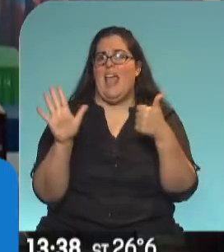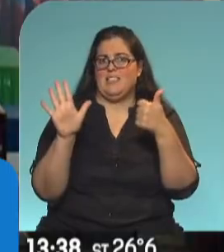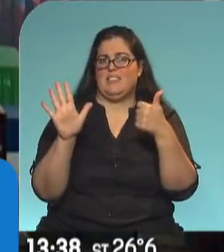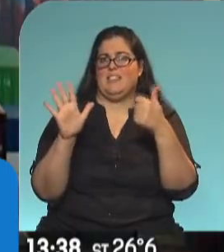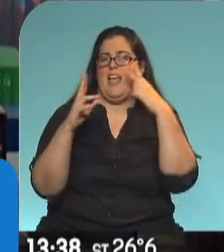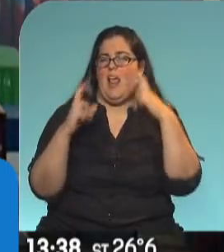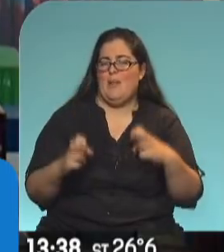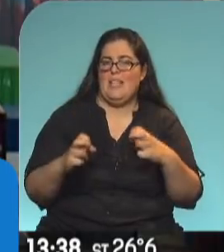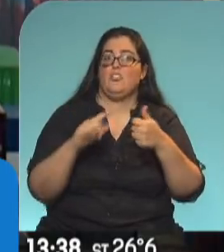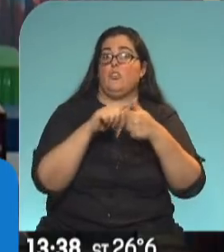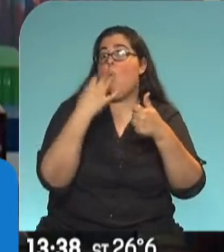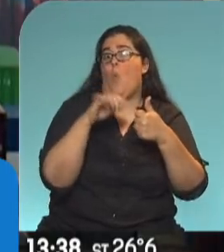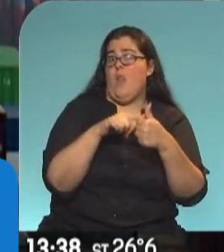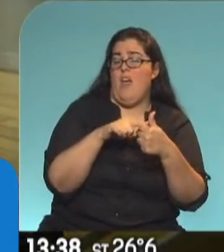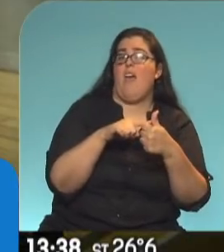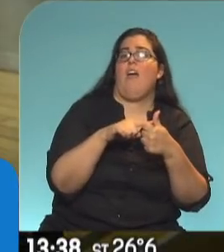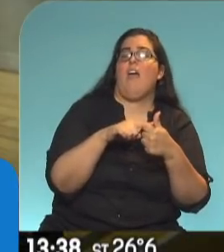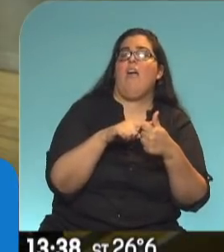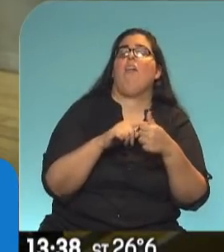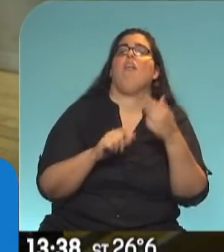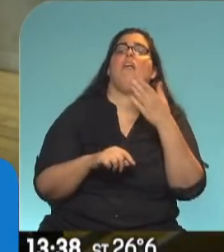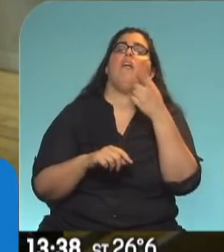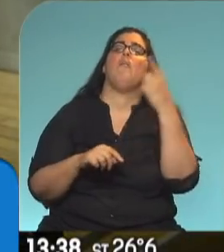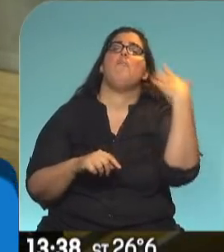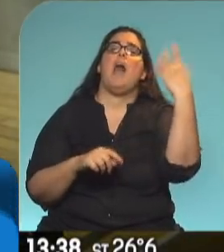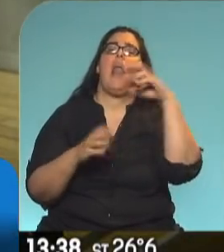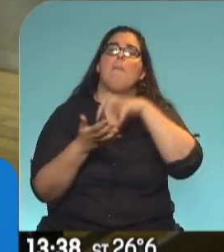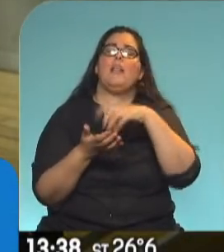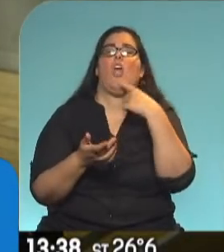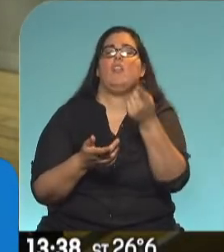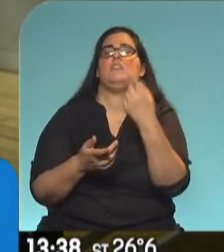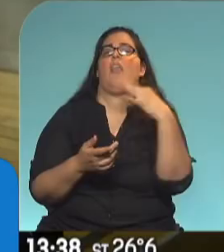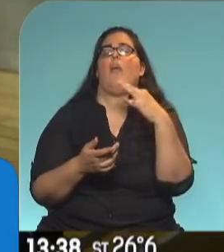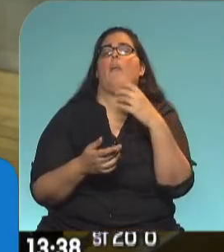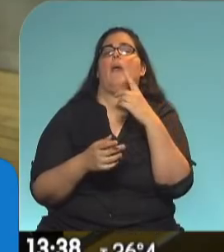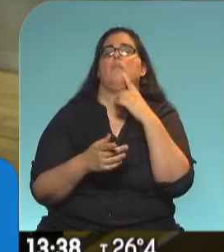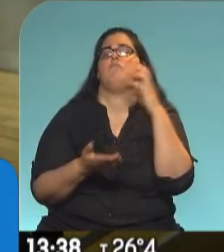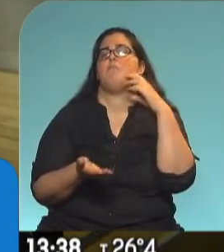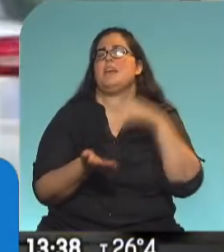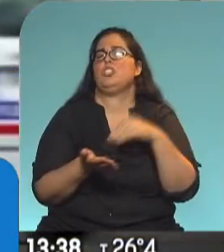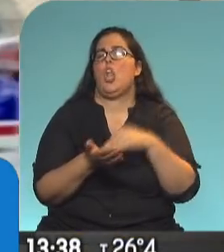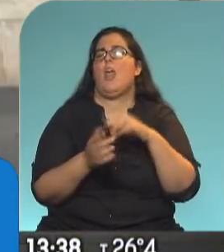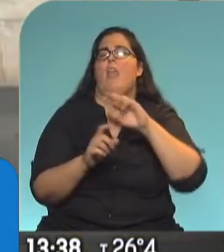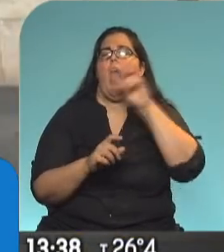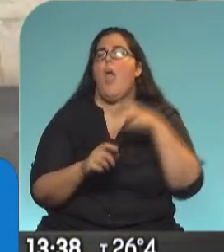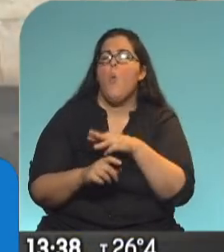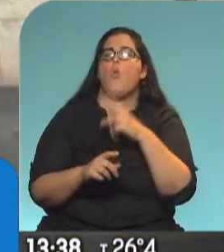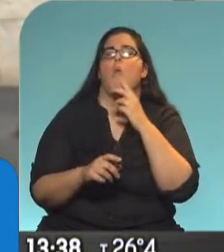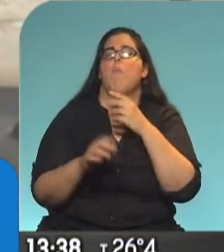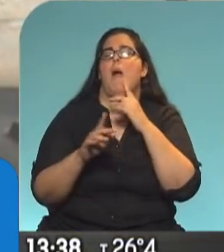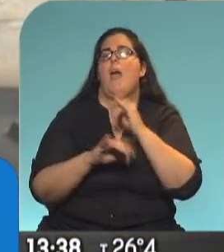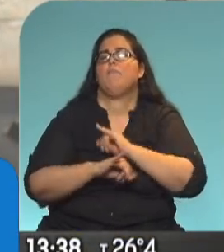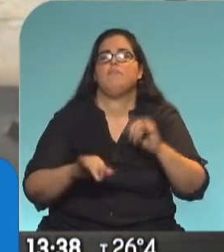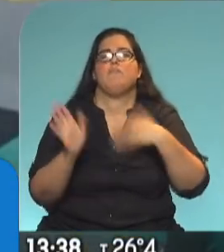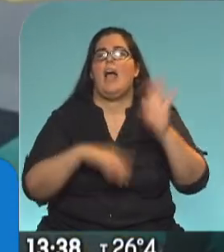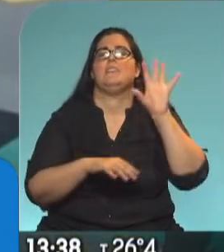de la actividad, el Parlamento acordó destinar 47.500 millones de euros de fondos a las regiones más afectadas.